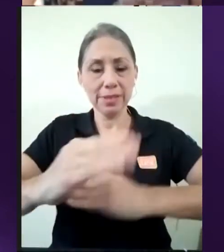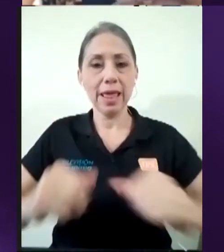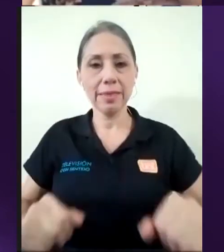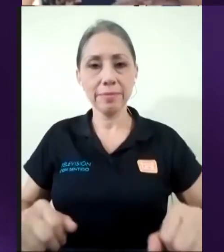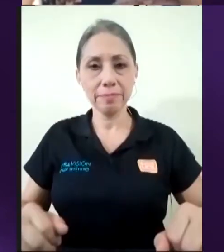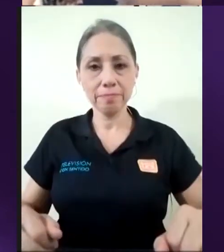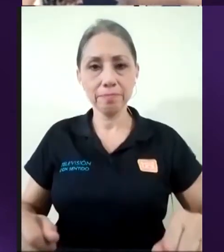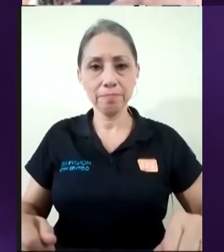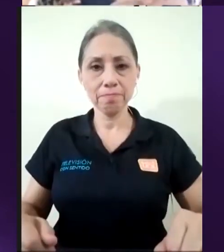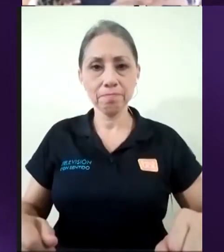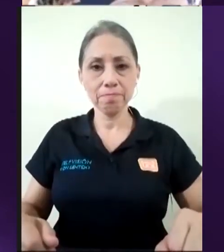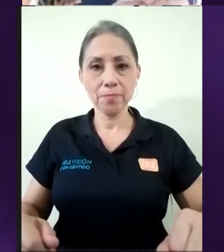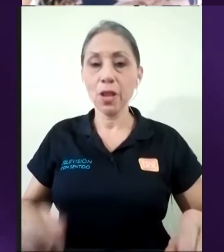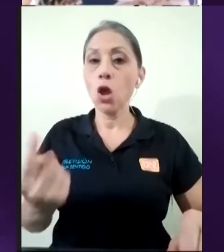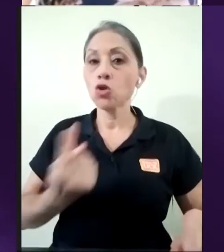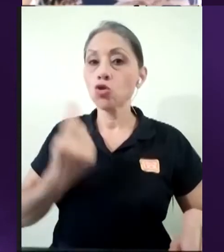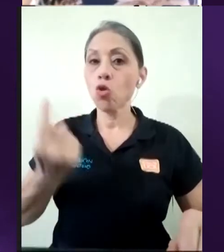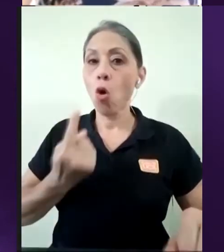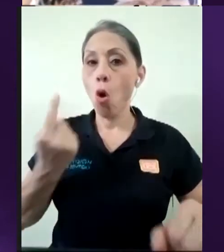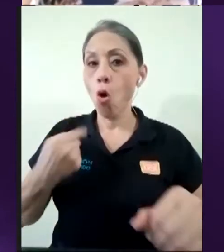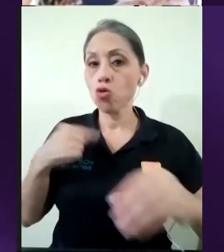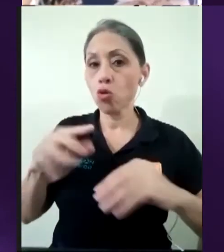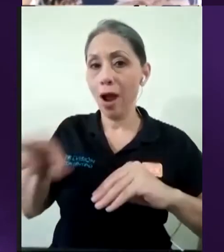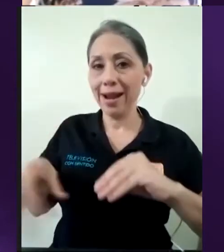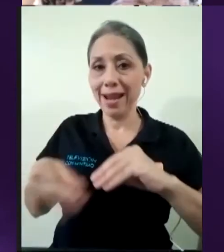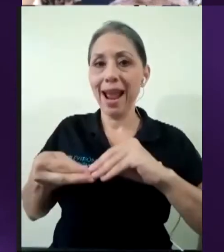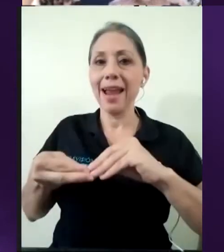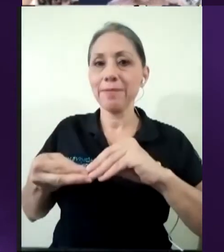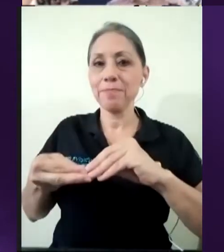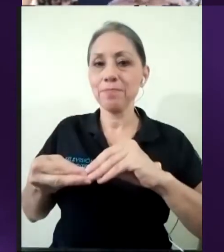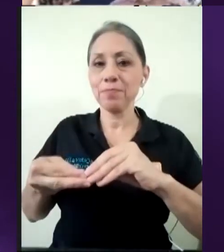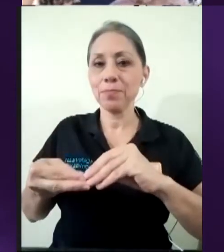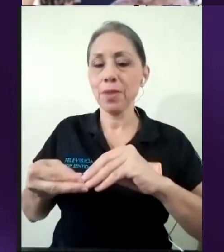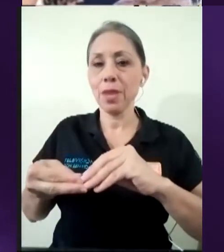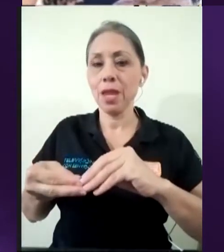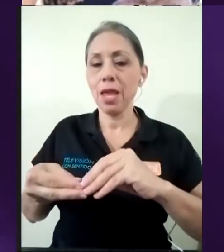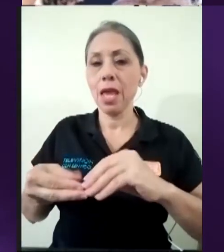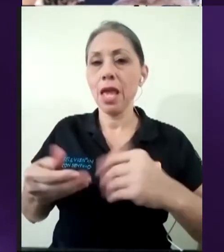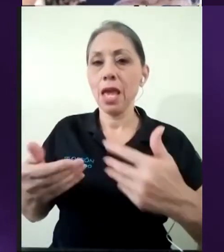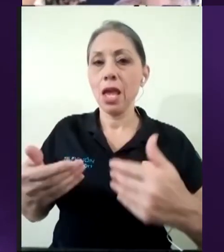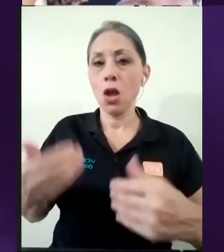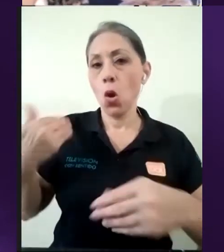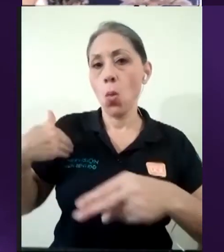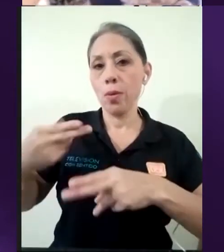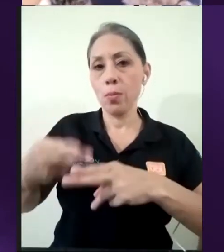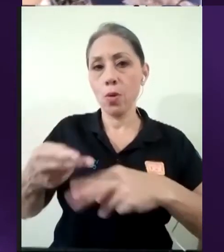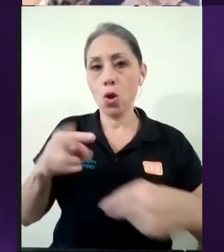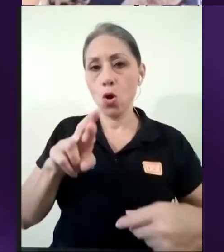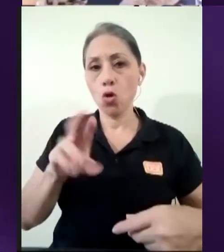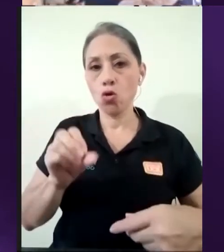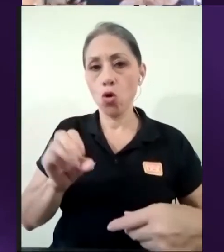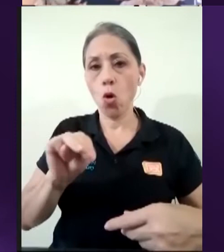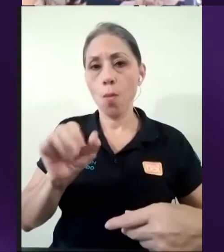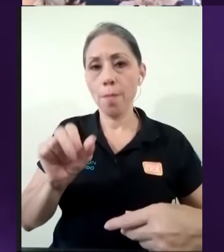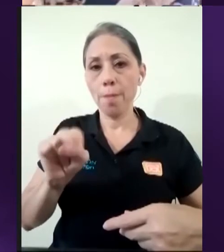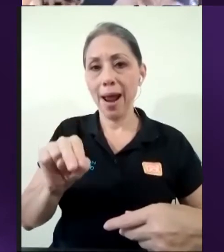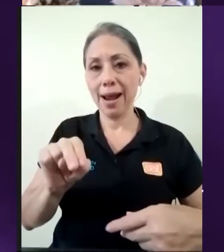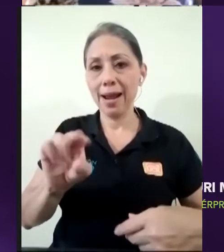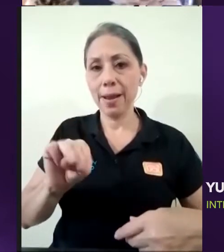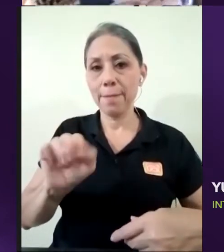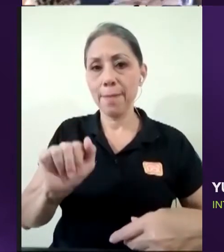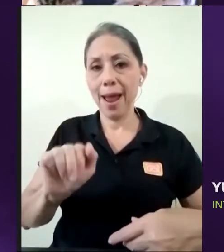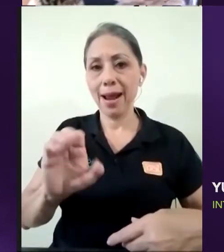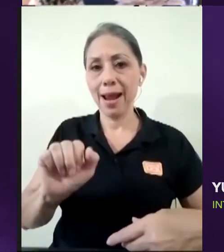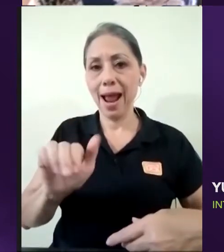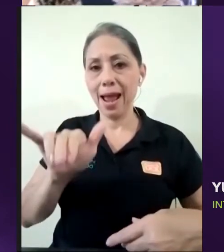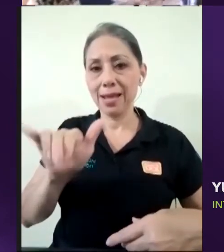Nada más quería agregar, nos indica don Román Macaya que hay muchas personas usuarias de los